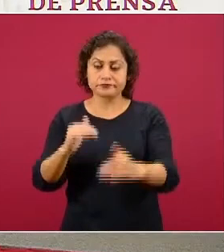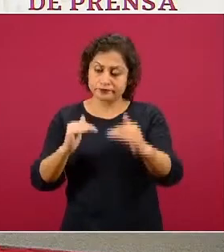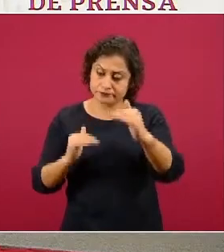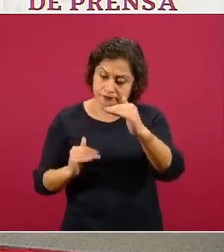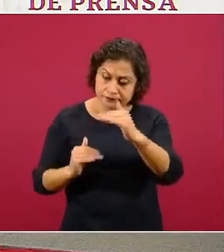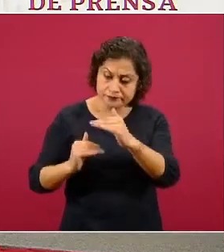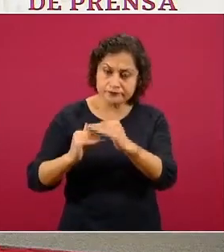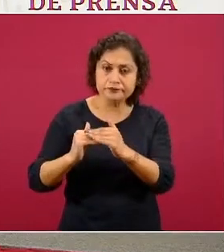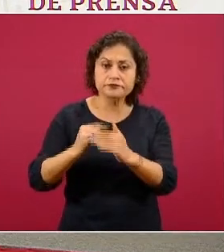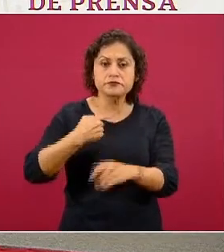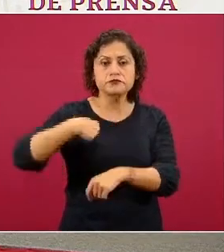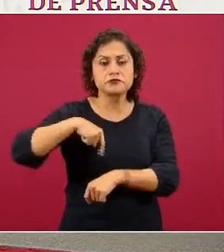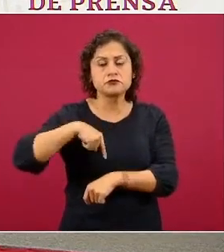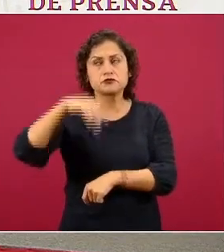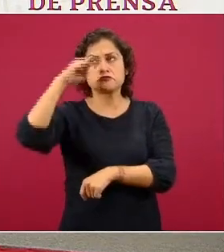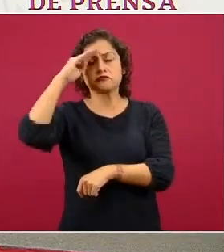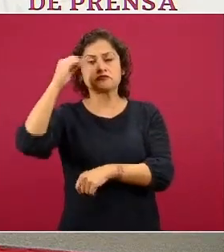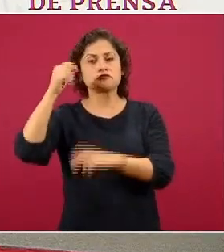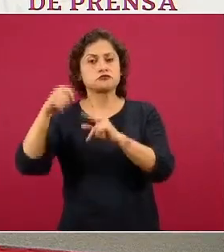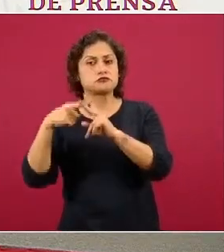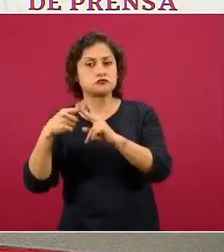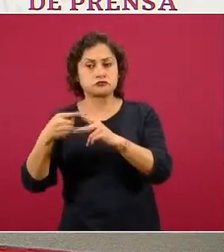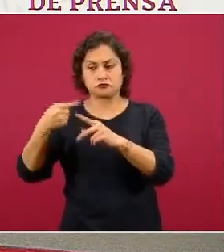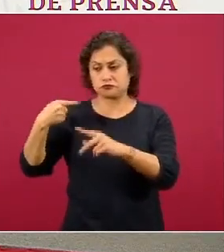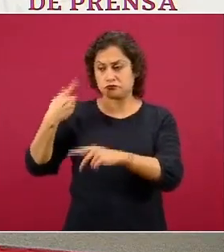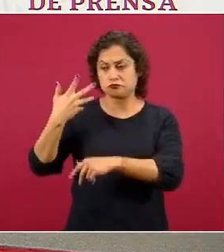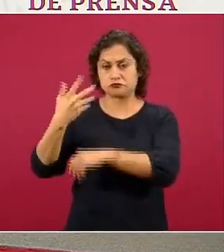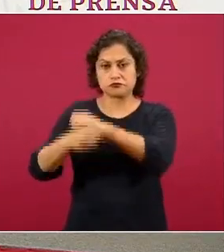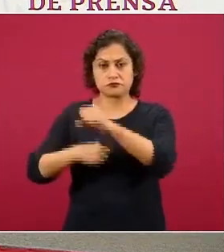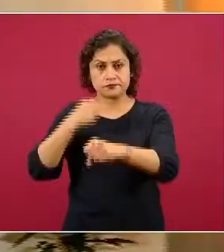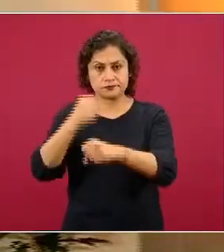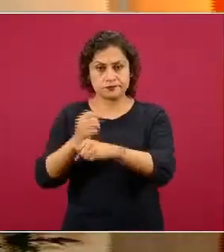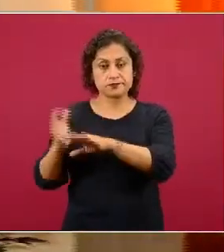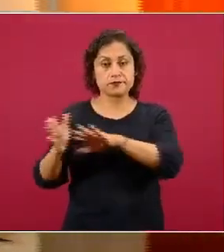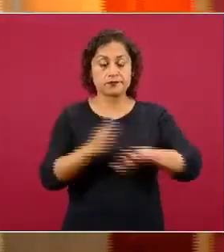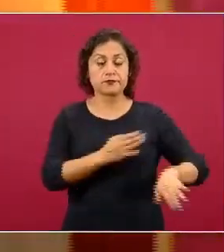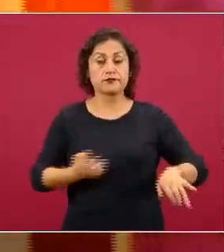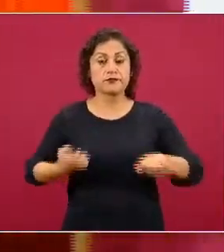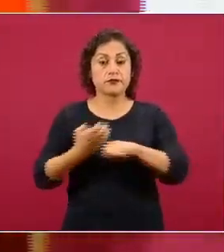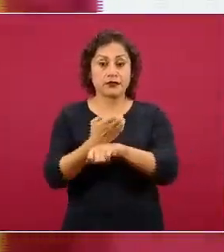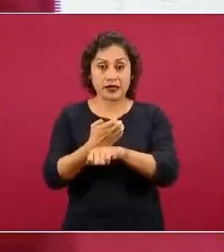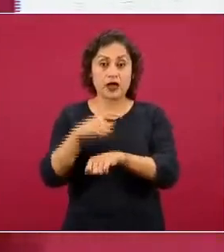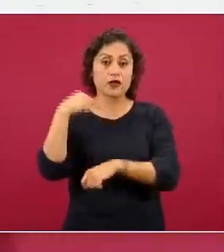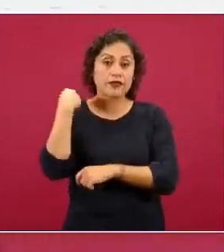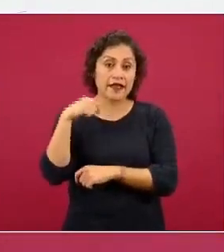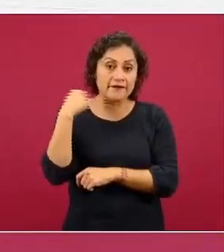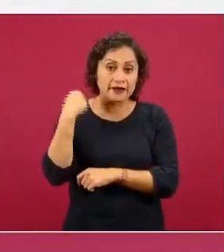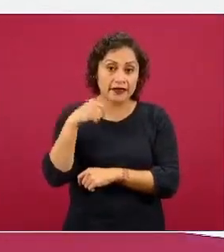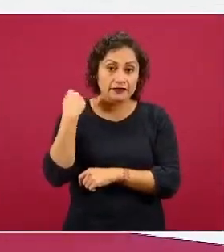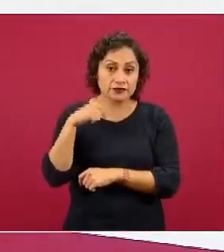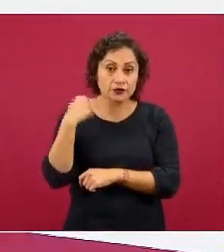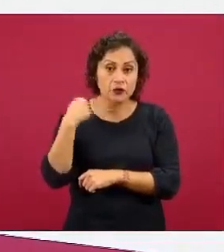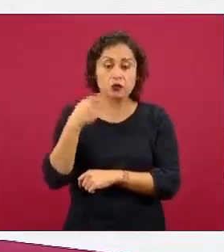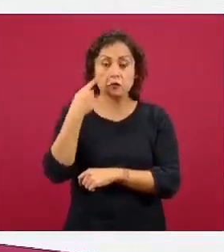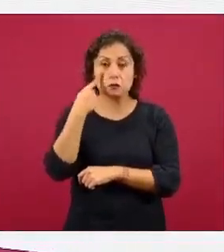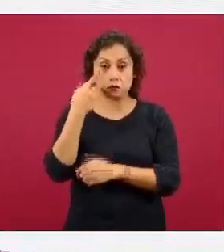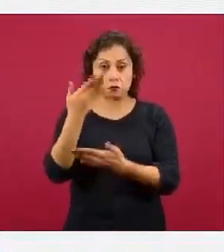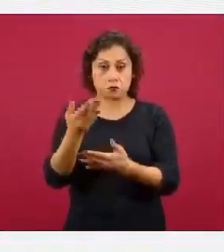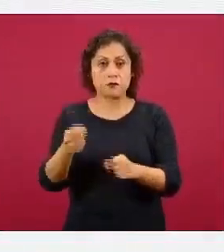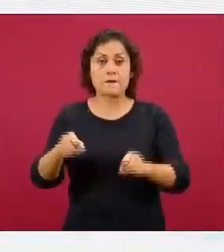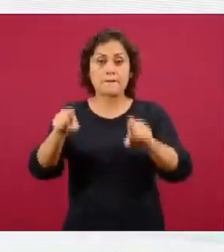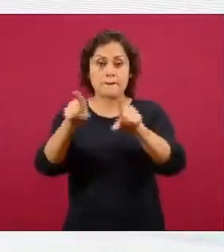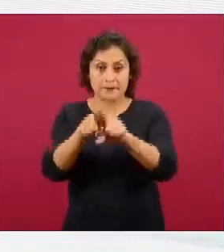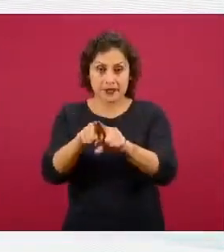niveles esperados de los últimos 5 años. Tabasco, también, como se presentó también en esta curva